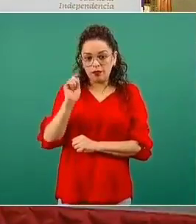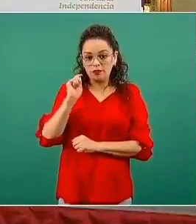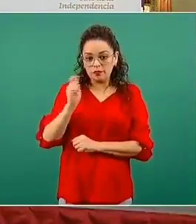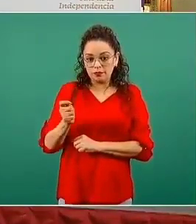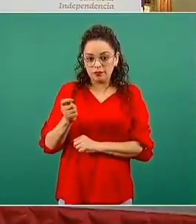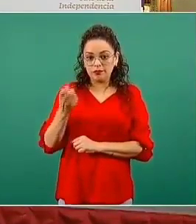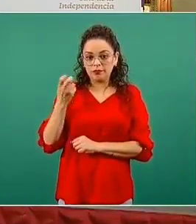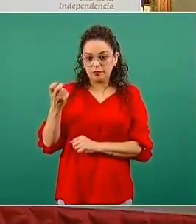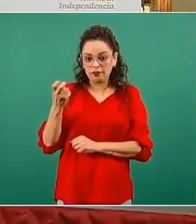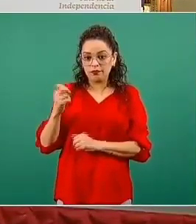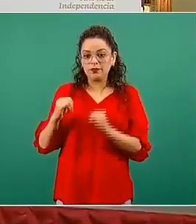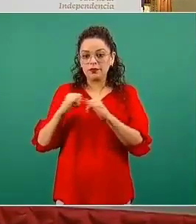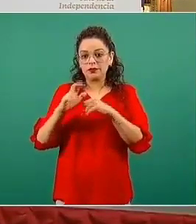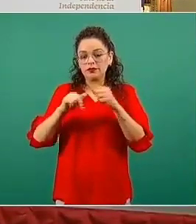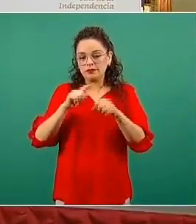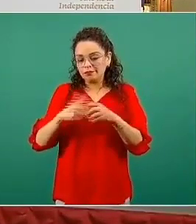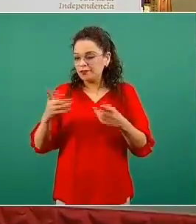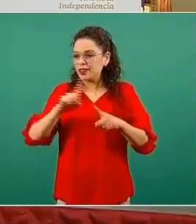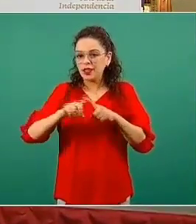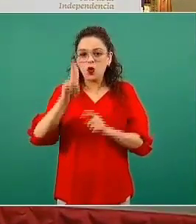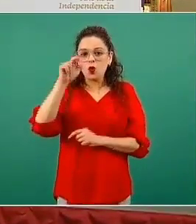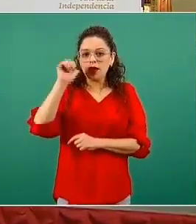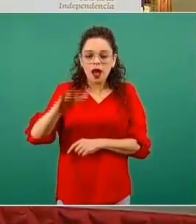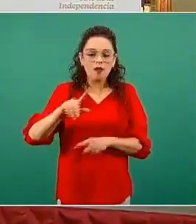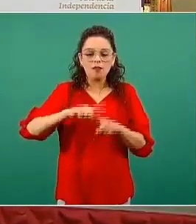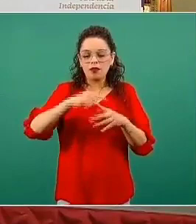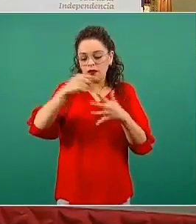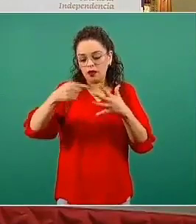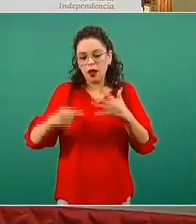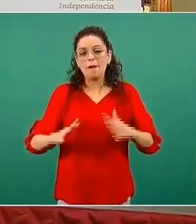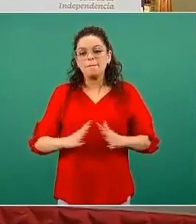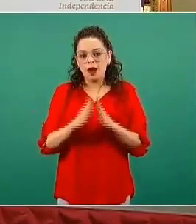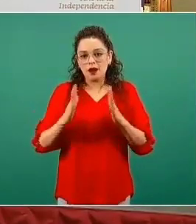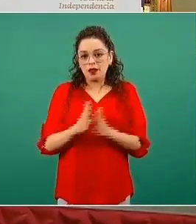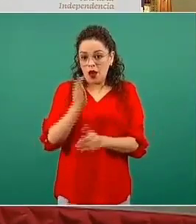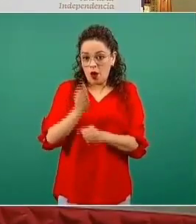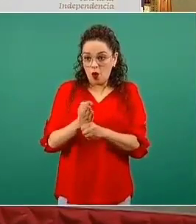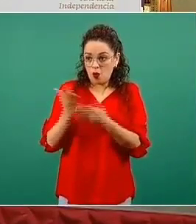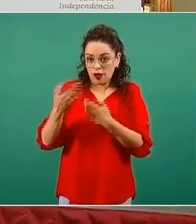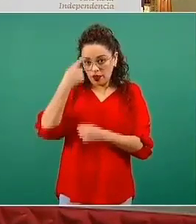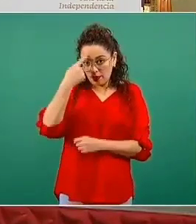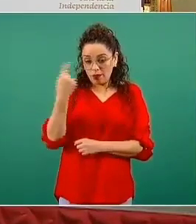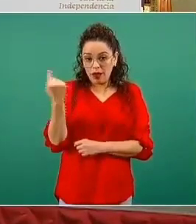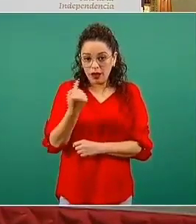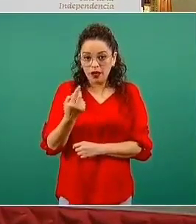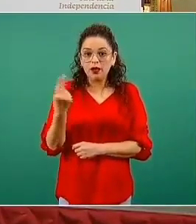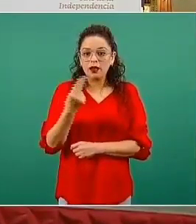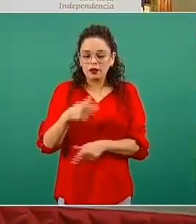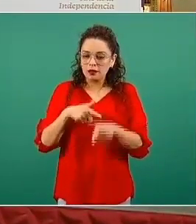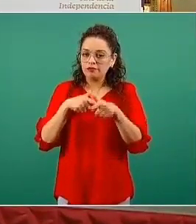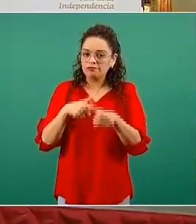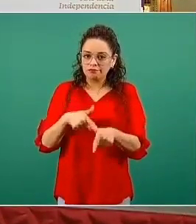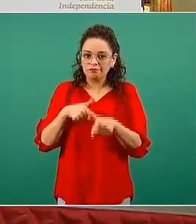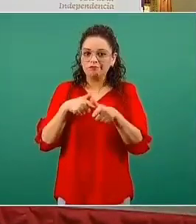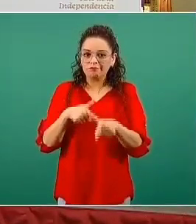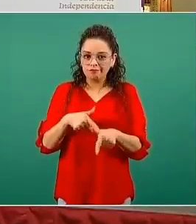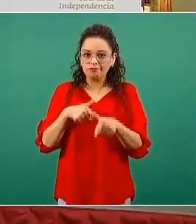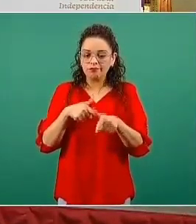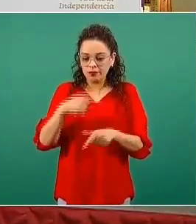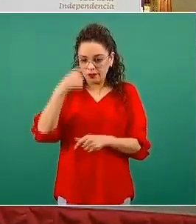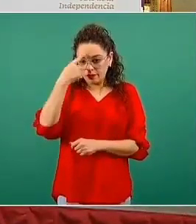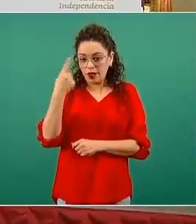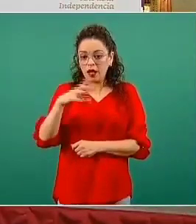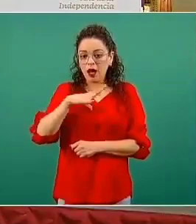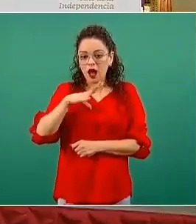Salud Pública, de la UNAM y de todos los que están aquí participando ahora, de poderle dar continuidad a ese seminario, tener un